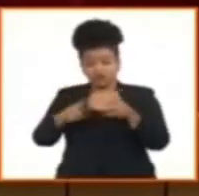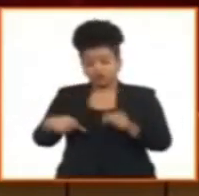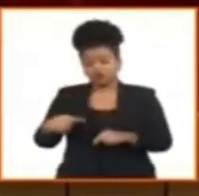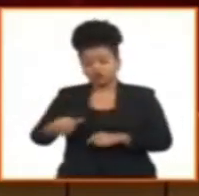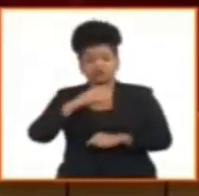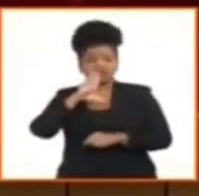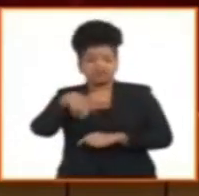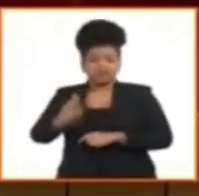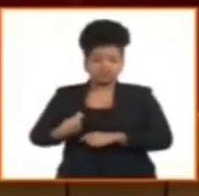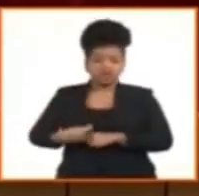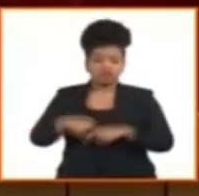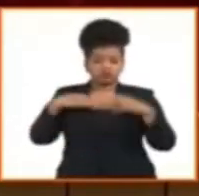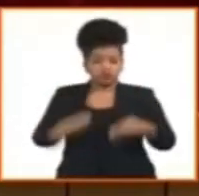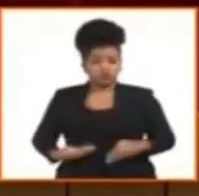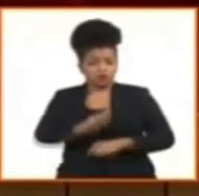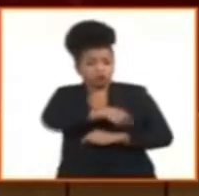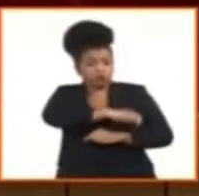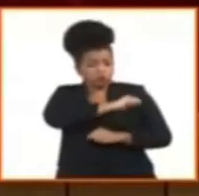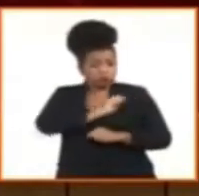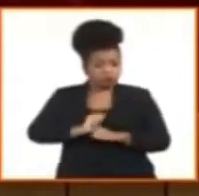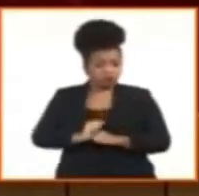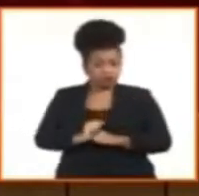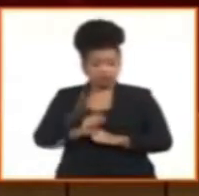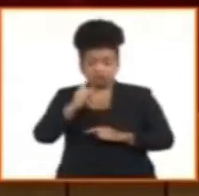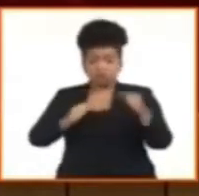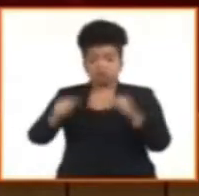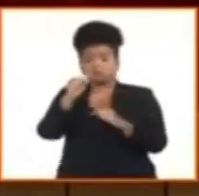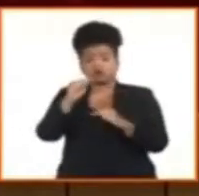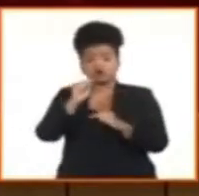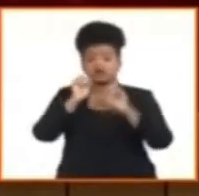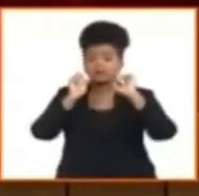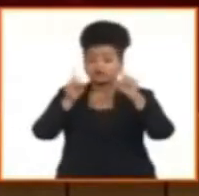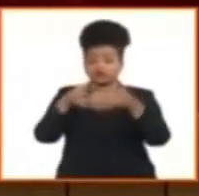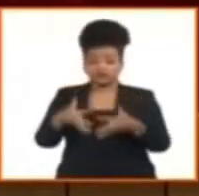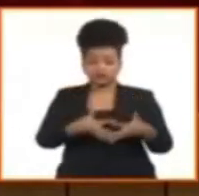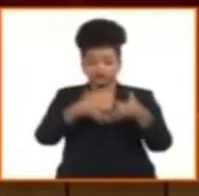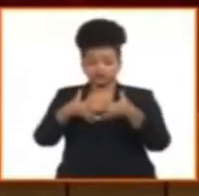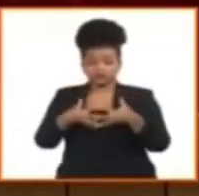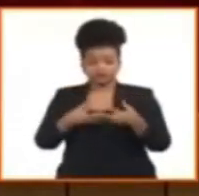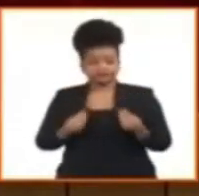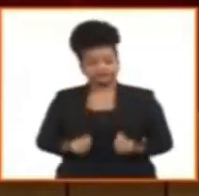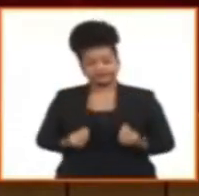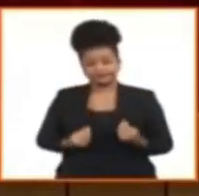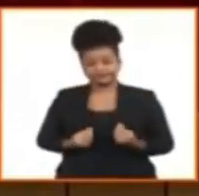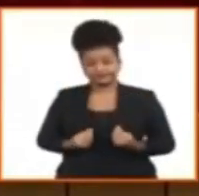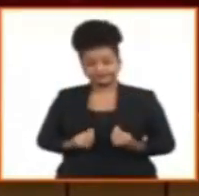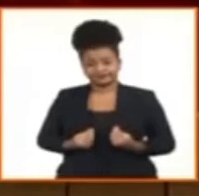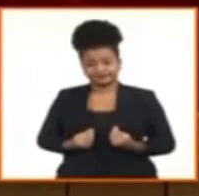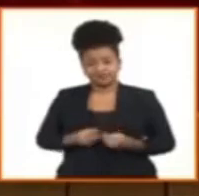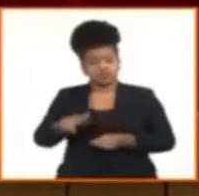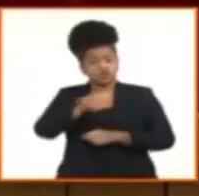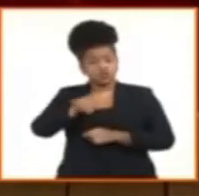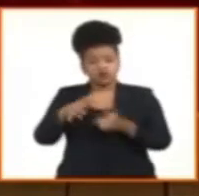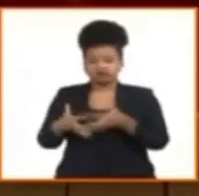humanos de nuestro pueblo son la prioridad en su política hacia Cuba. Al mismo tiempo, pretende